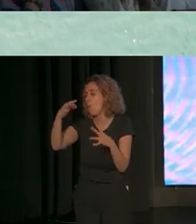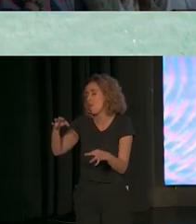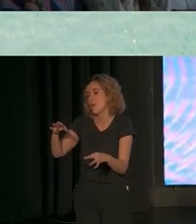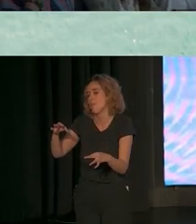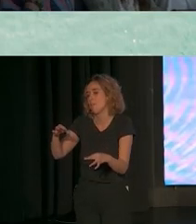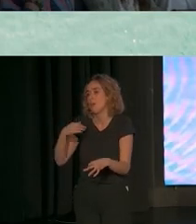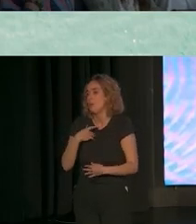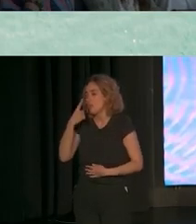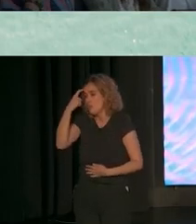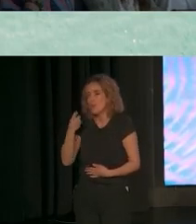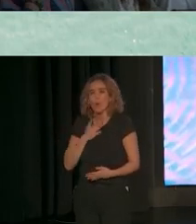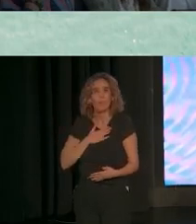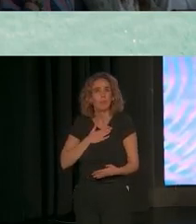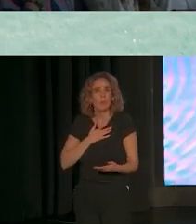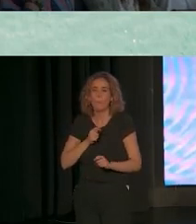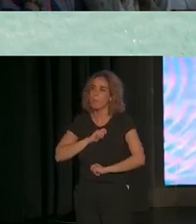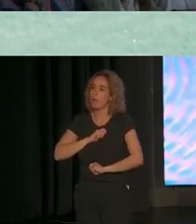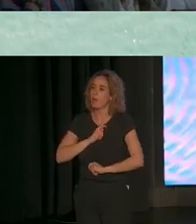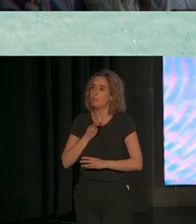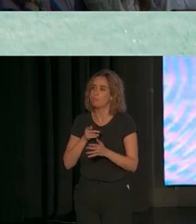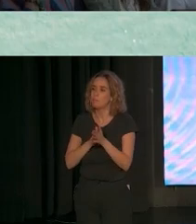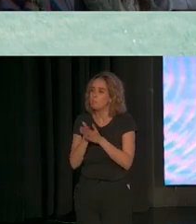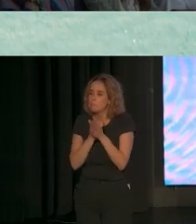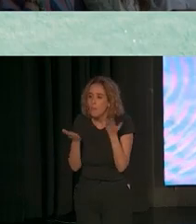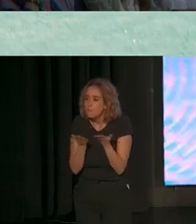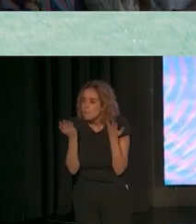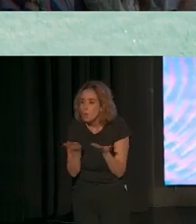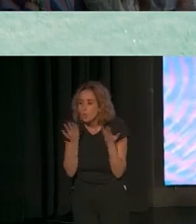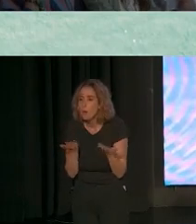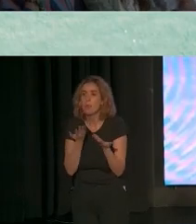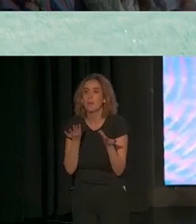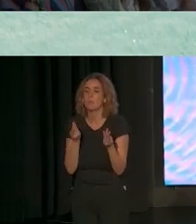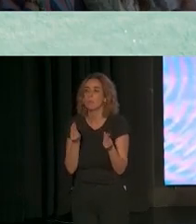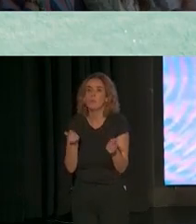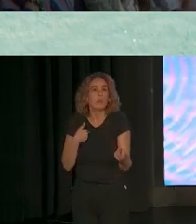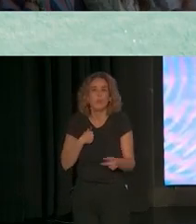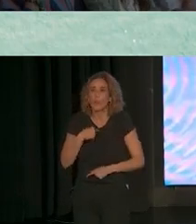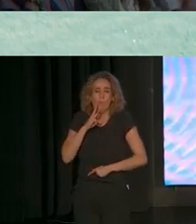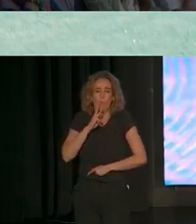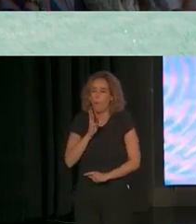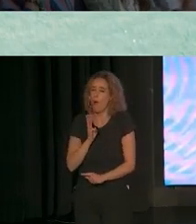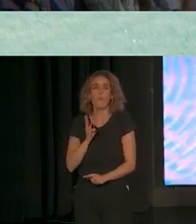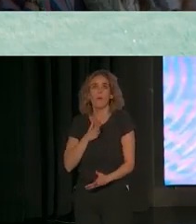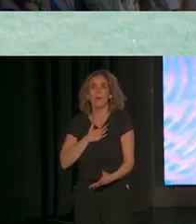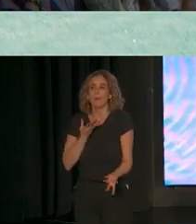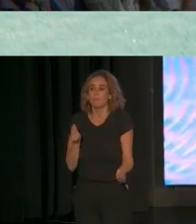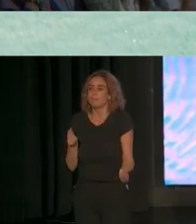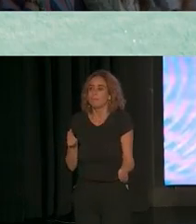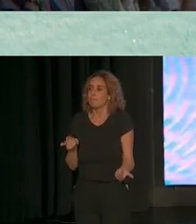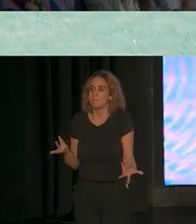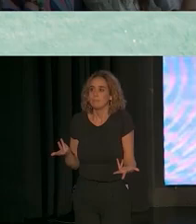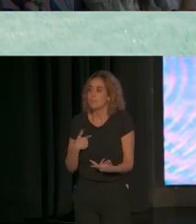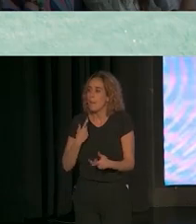creo que a mí me motiva y es algo que me desafía. Y yo digo, wow.